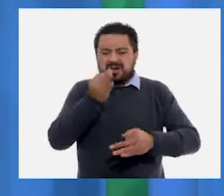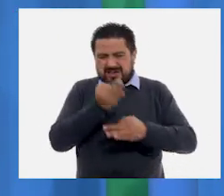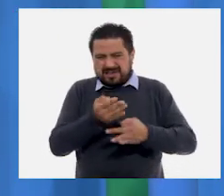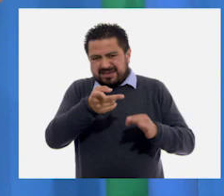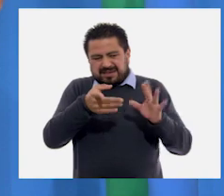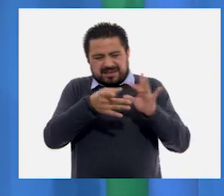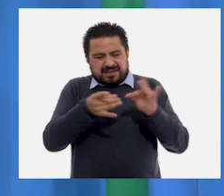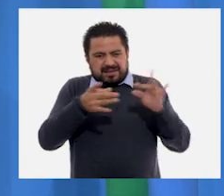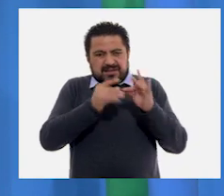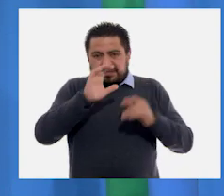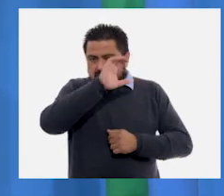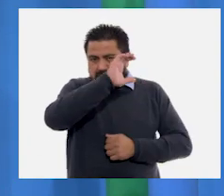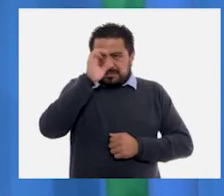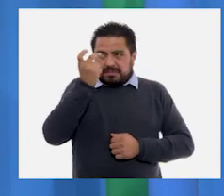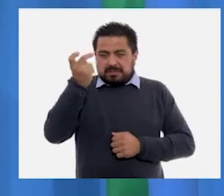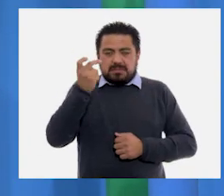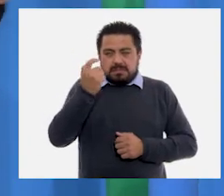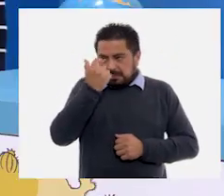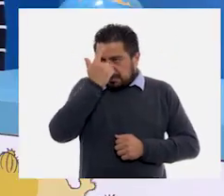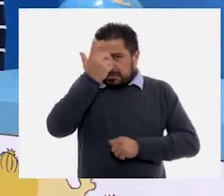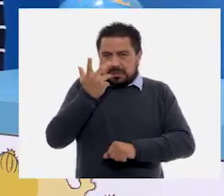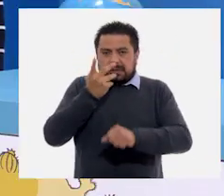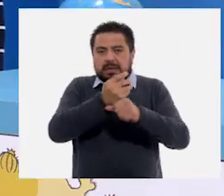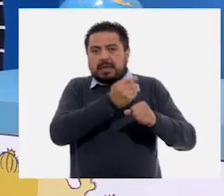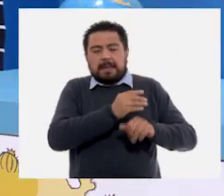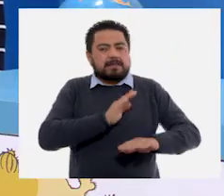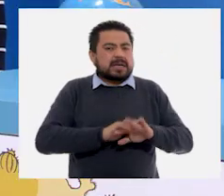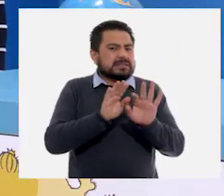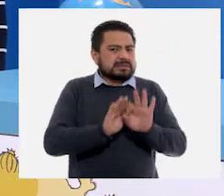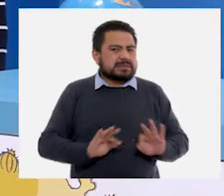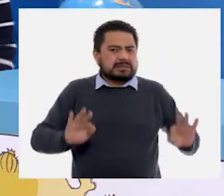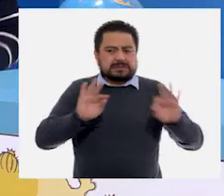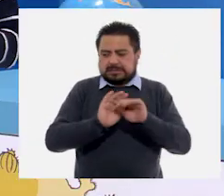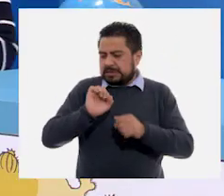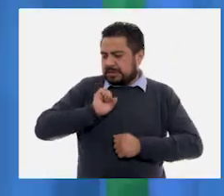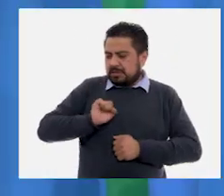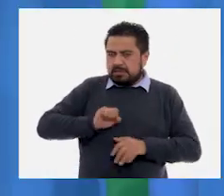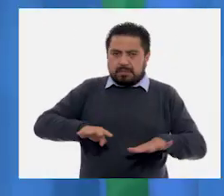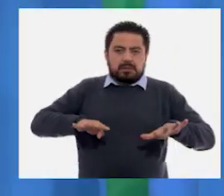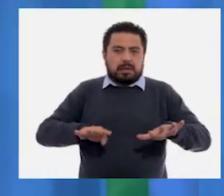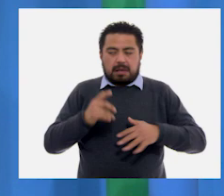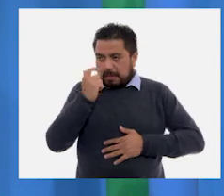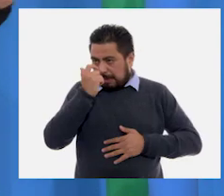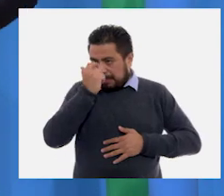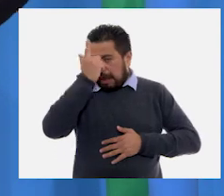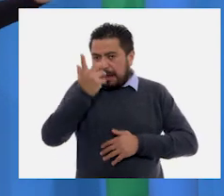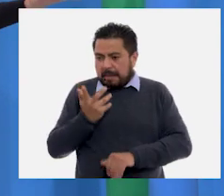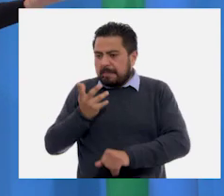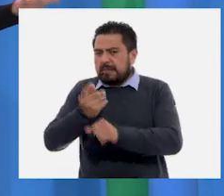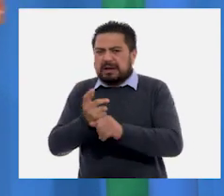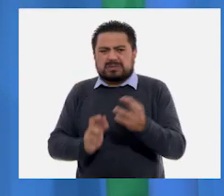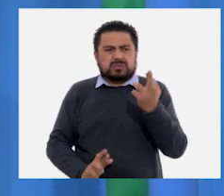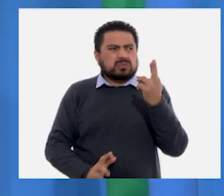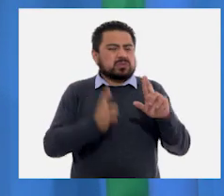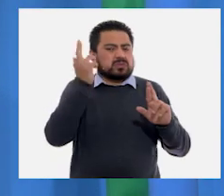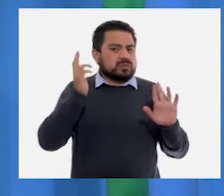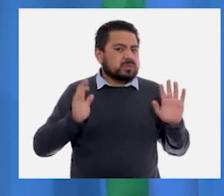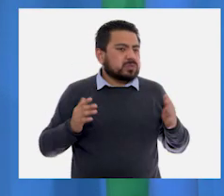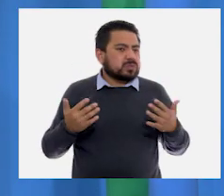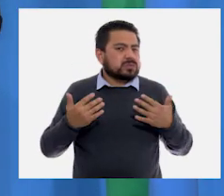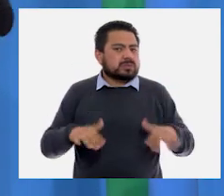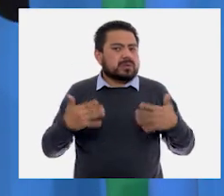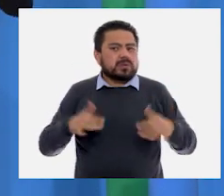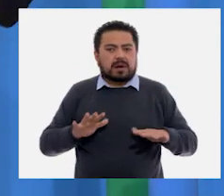Larisa, la fotografía fue uno de los inventos más importantes del siglo XIX. Wow. Fue un invento revolucionario, diríamos.